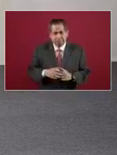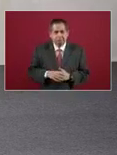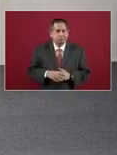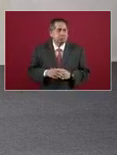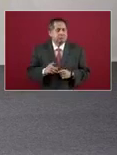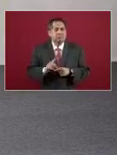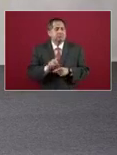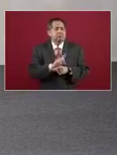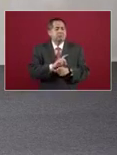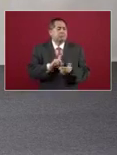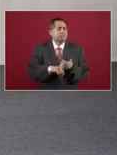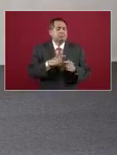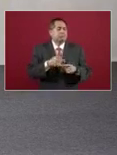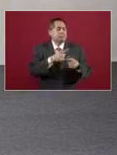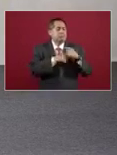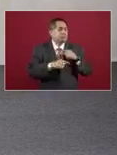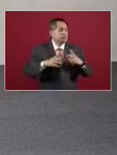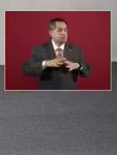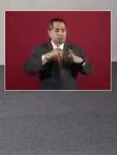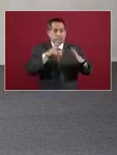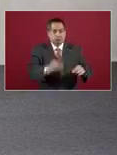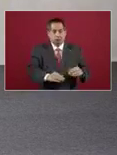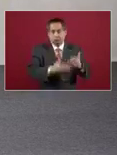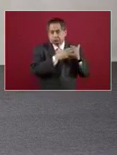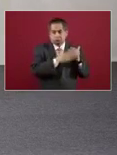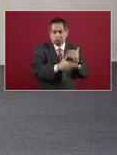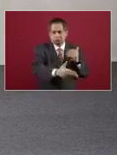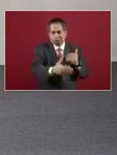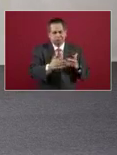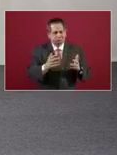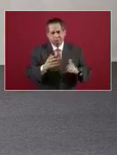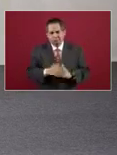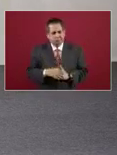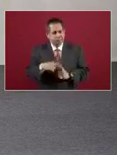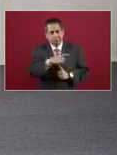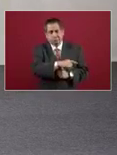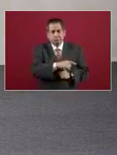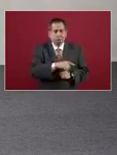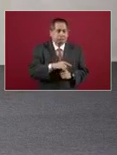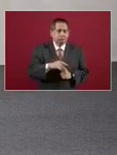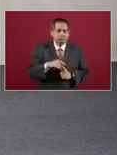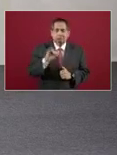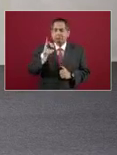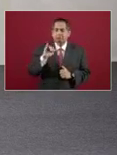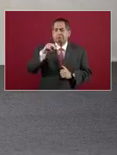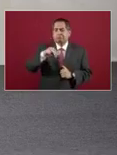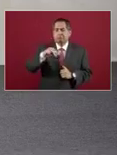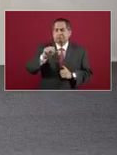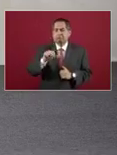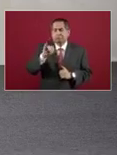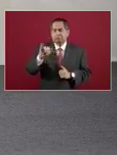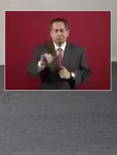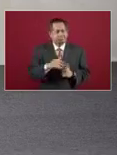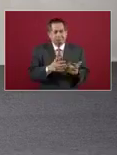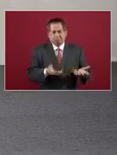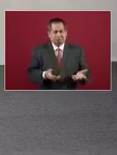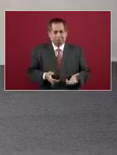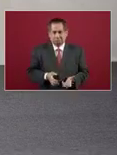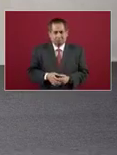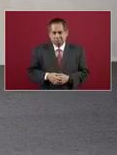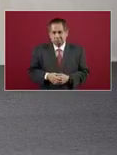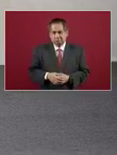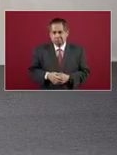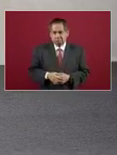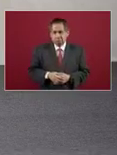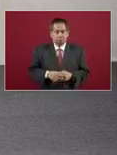desde que se fundó el Instituto de la Transparencia. No